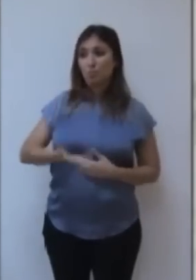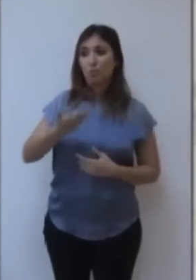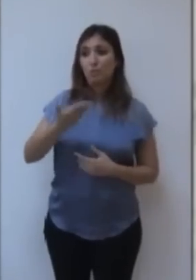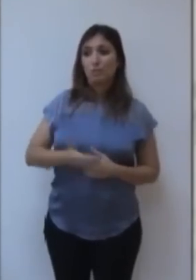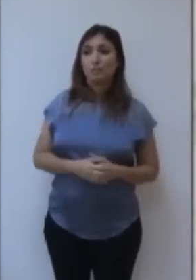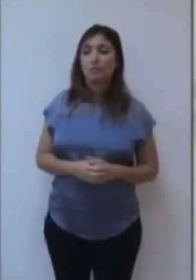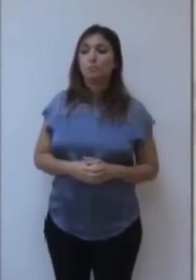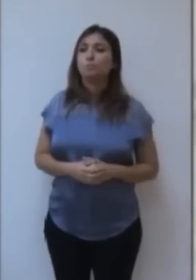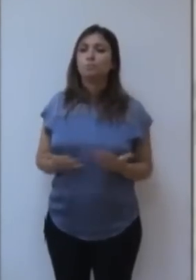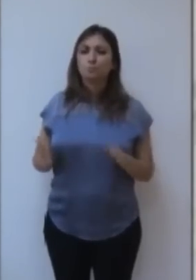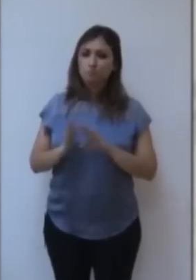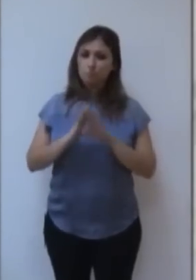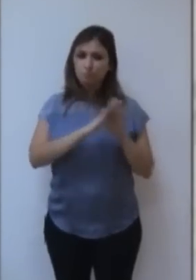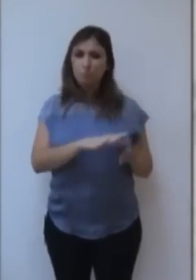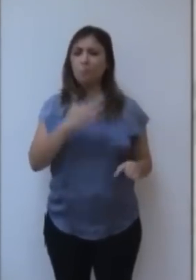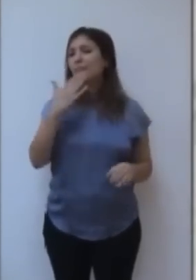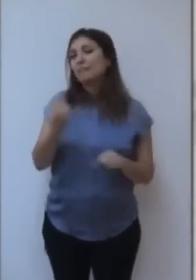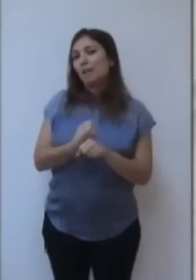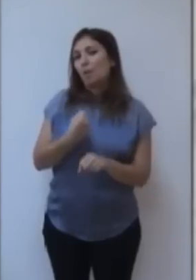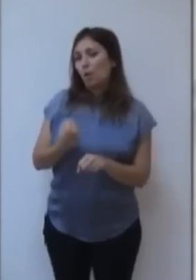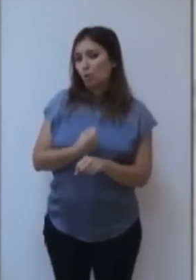importantes, ¿no? Y en el tema del trabajo,